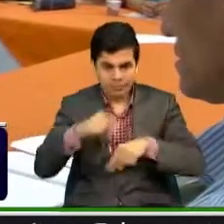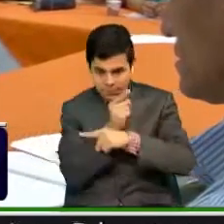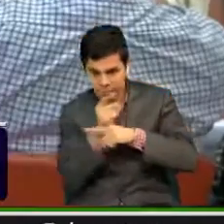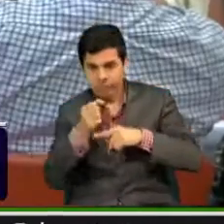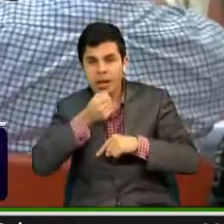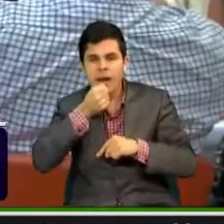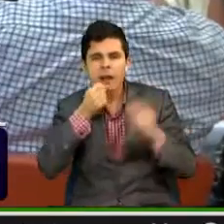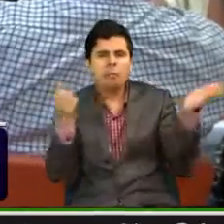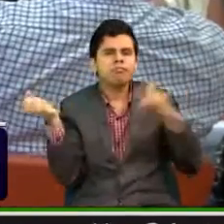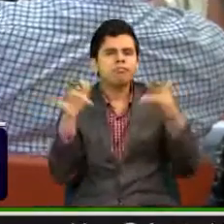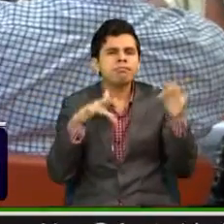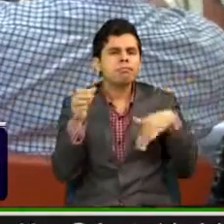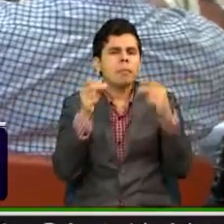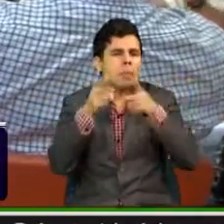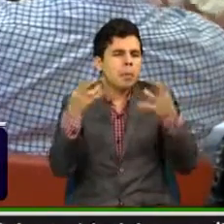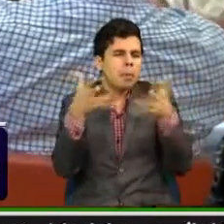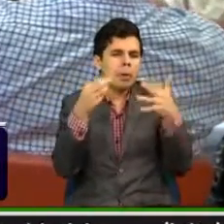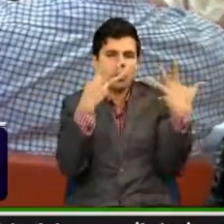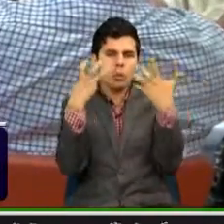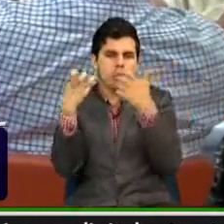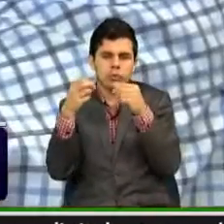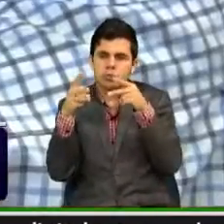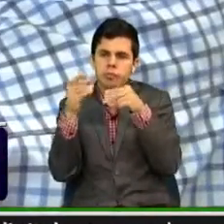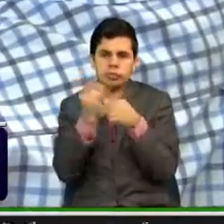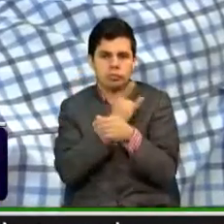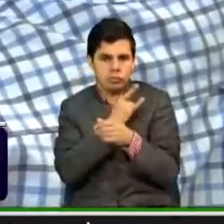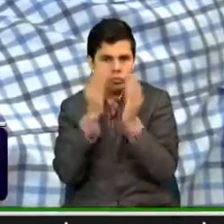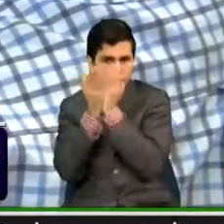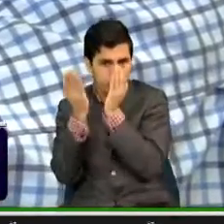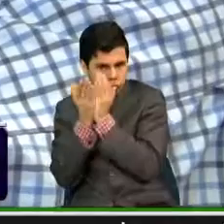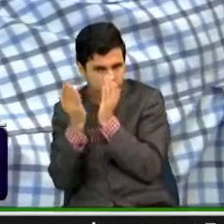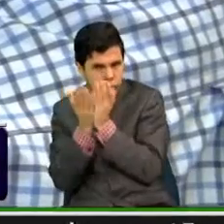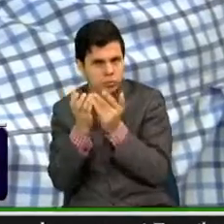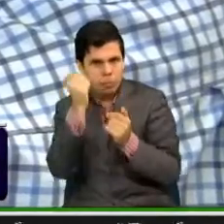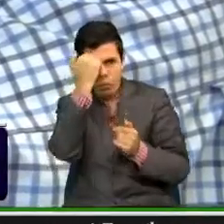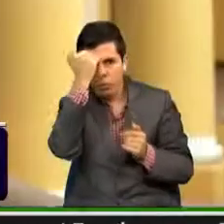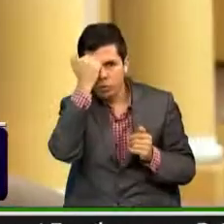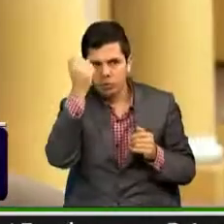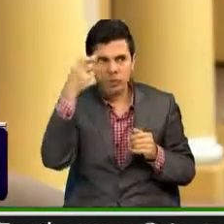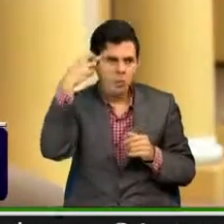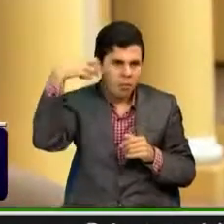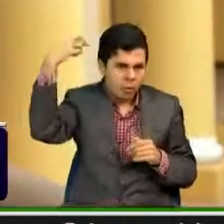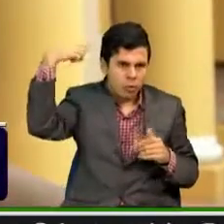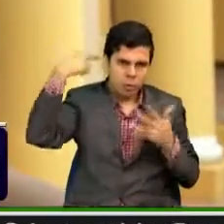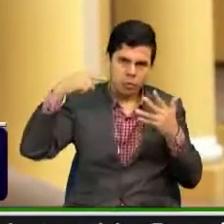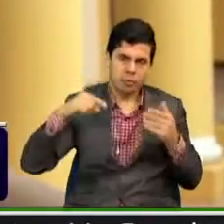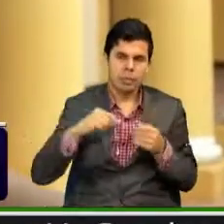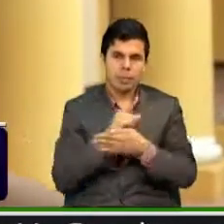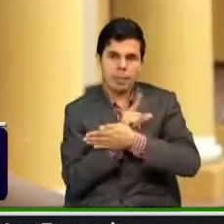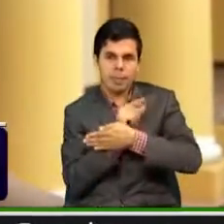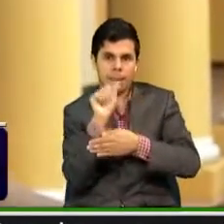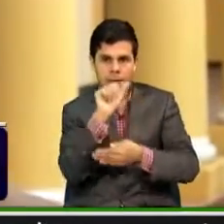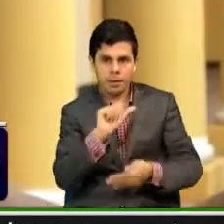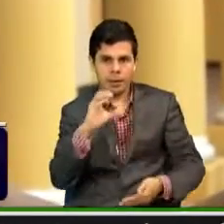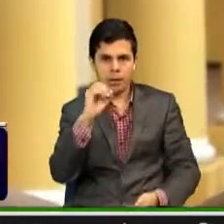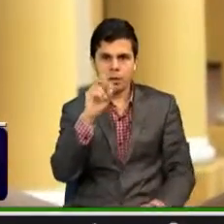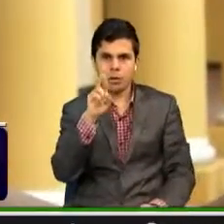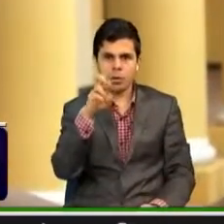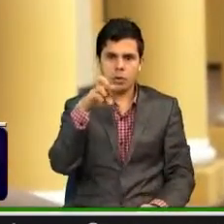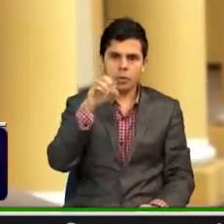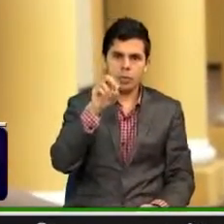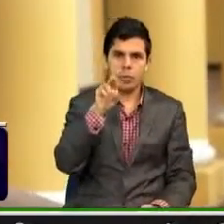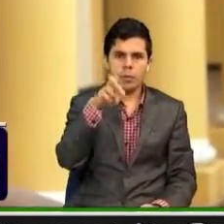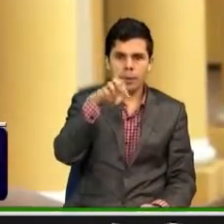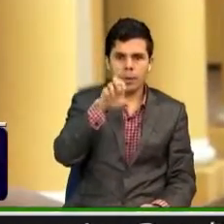asistan cerca de 800 personas entre académicos estudiantes y profesionales en twitter arroba cuerpo periodista